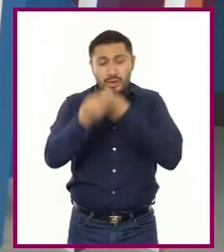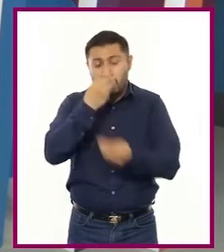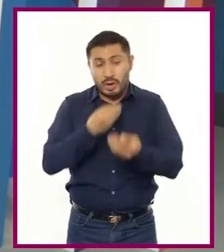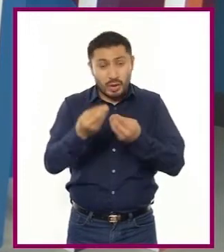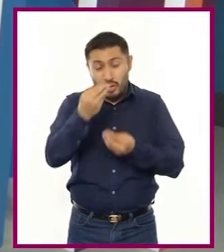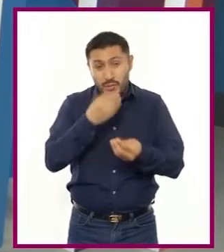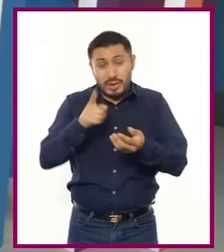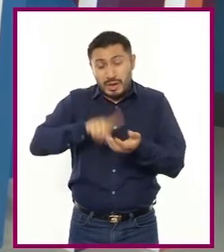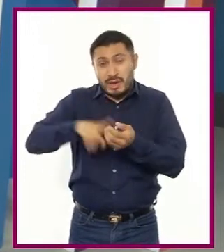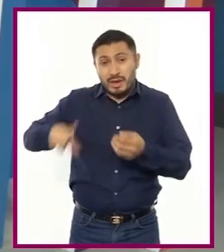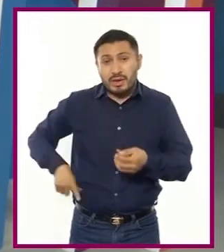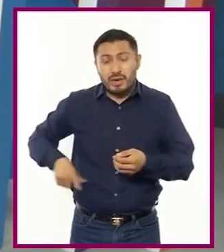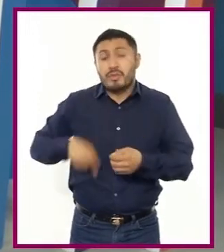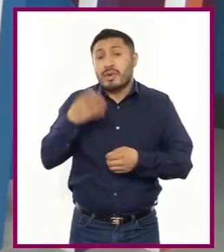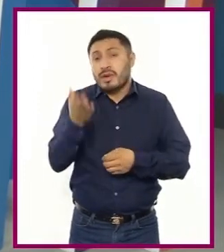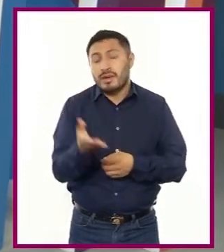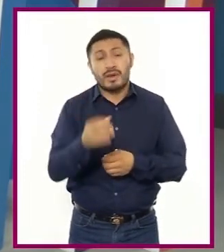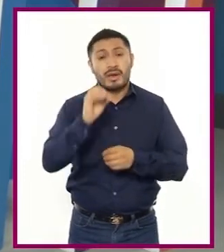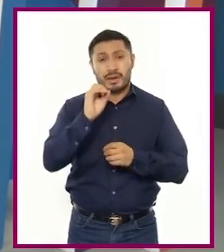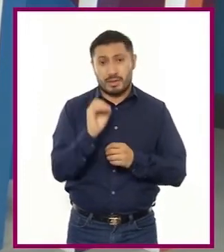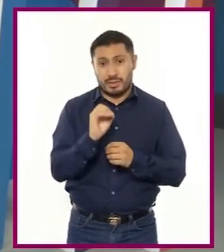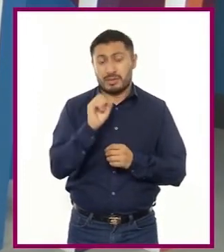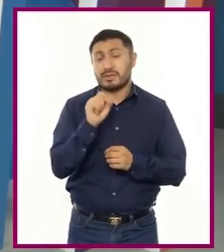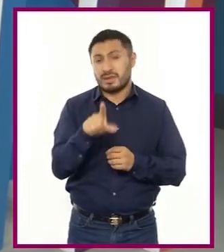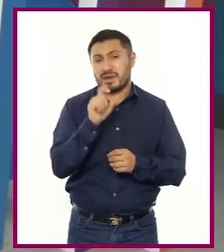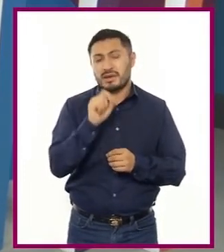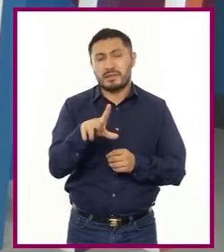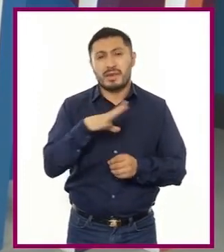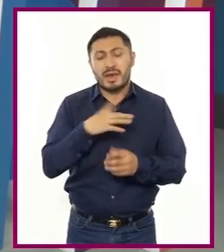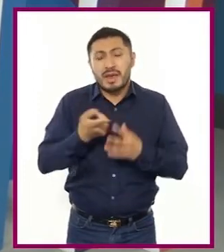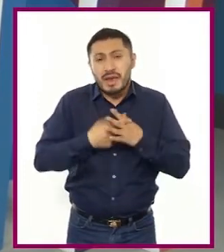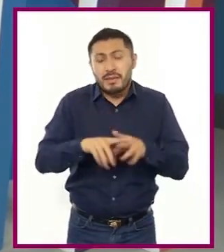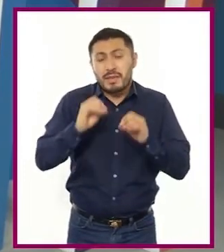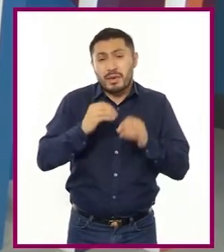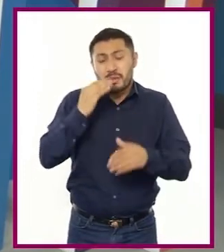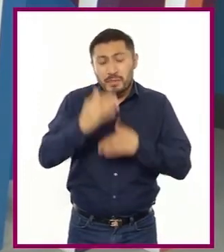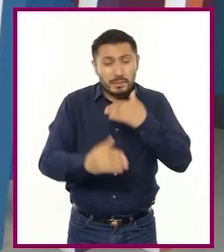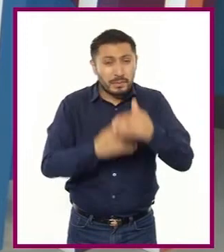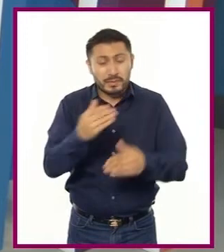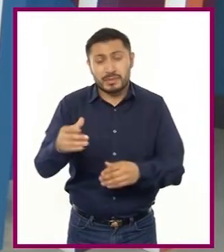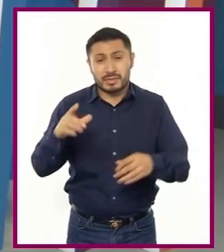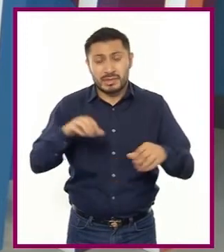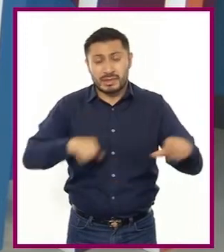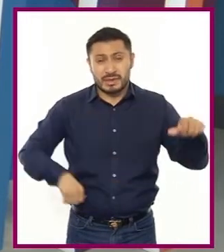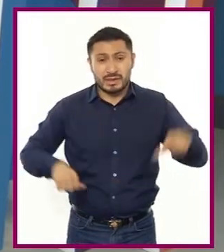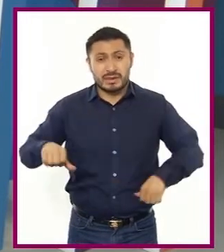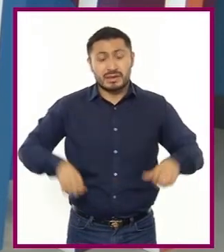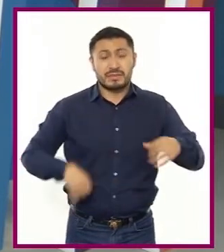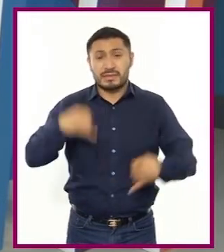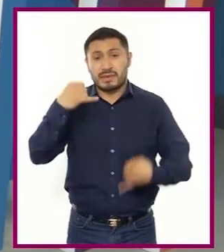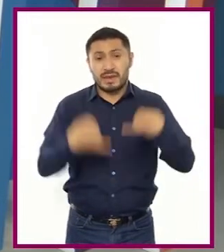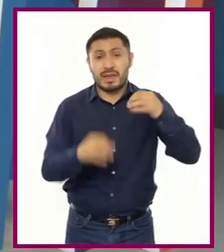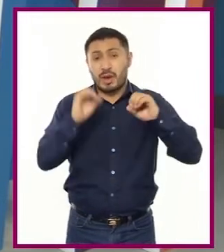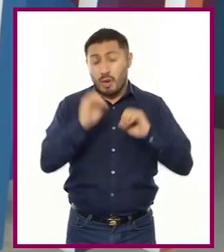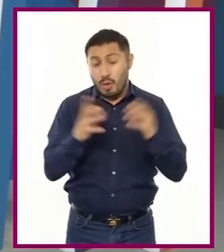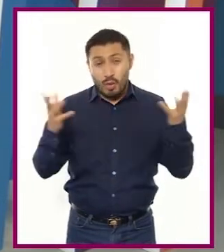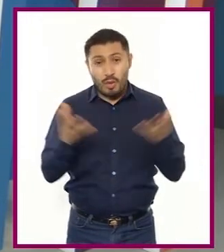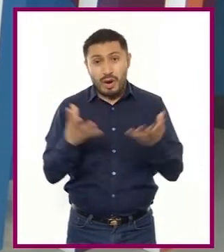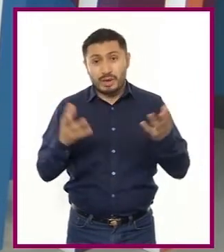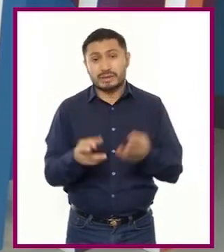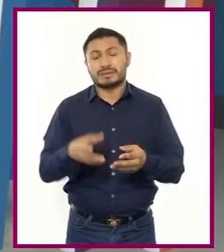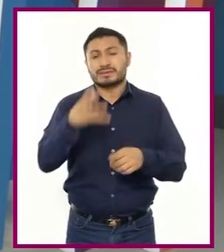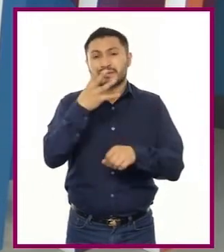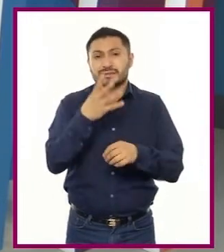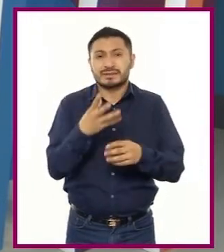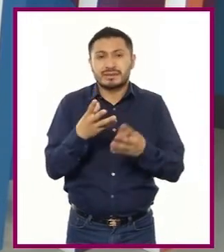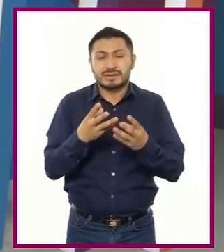que se le solicita incluso iniciar o proseguir una acción jurisdiccional o ejecutar una